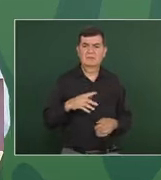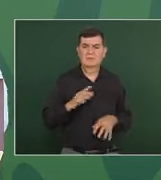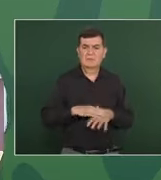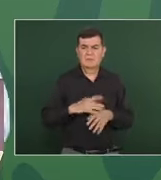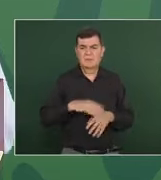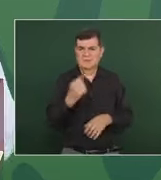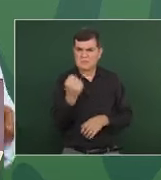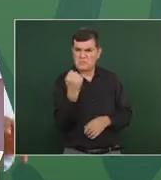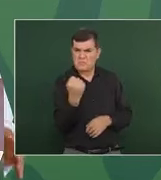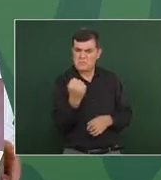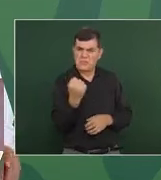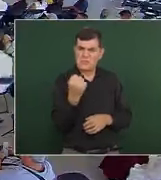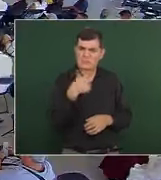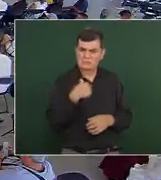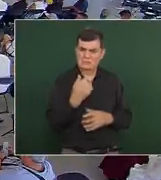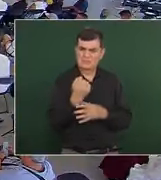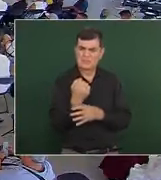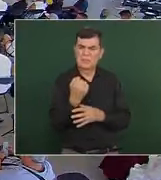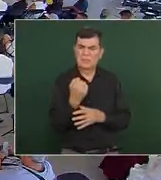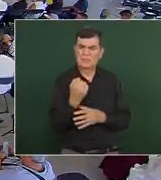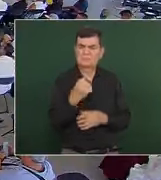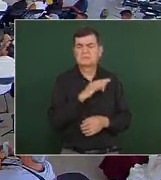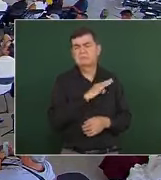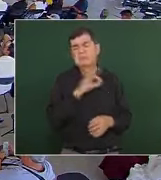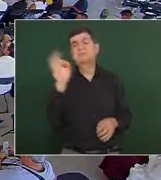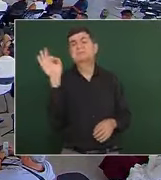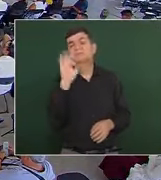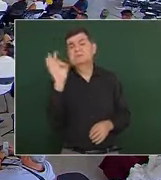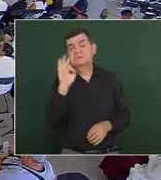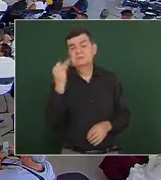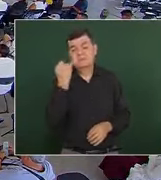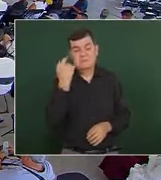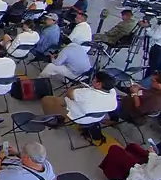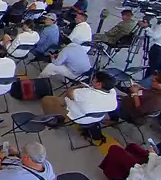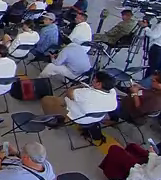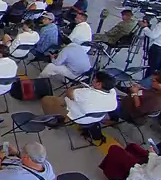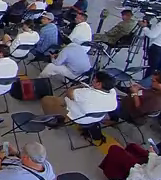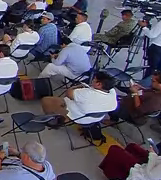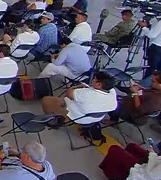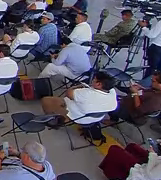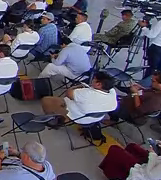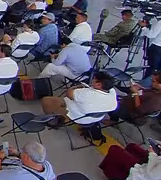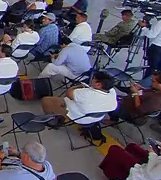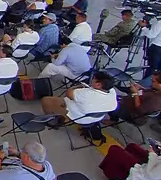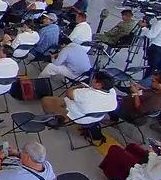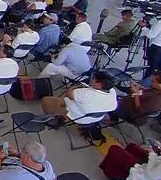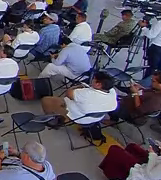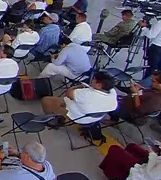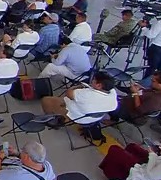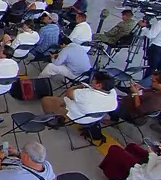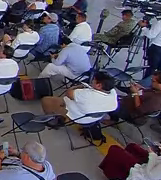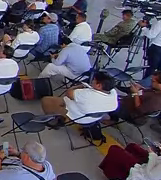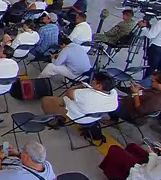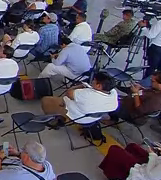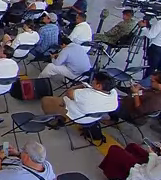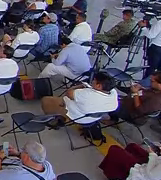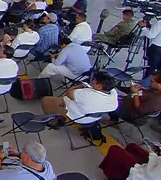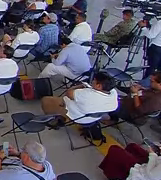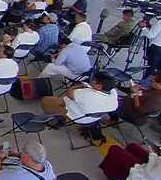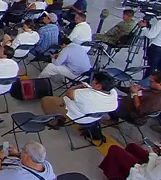mano dura, pues puede ser que funcione